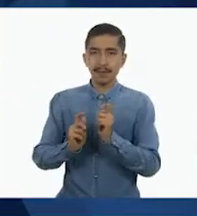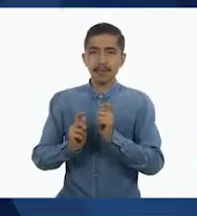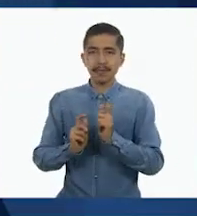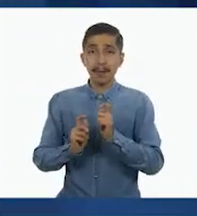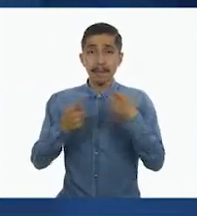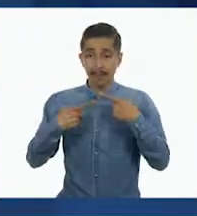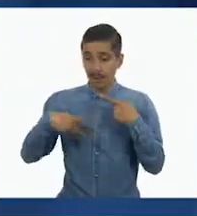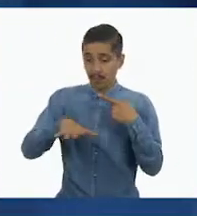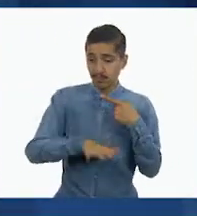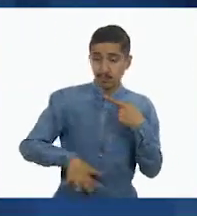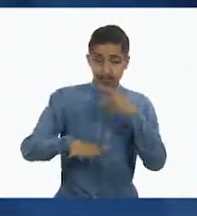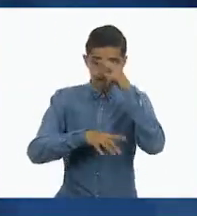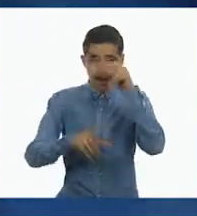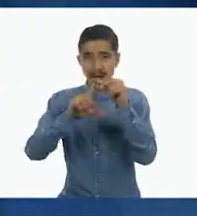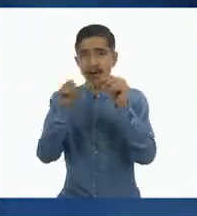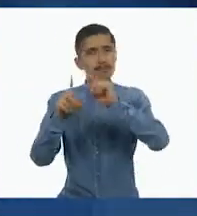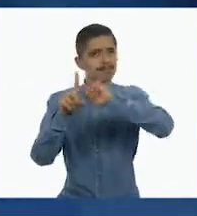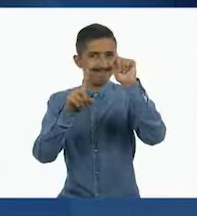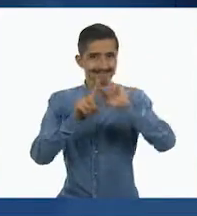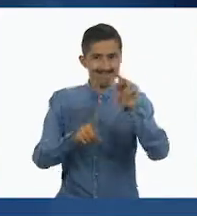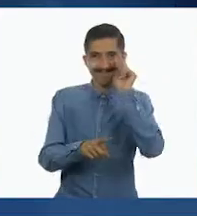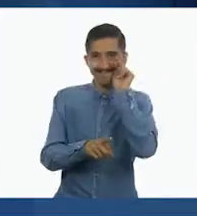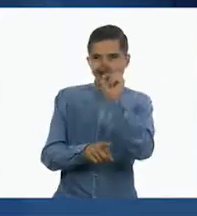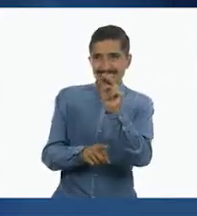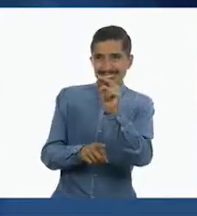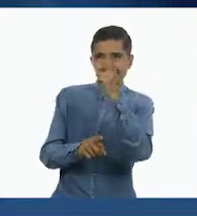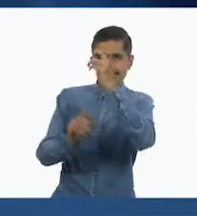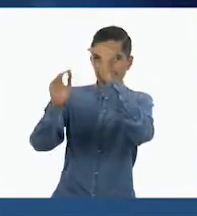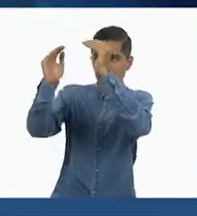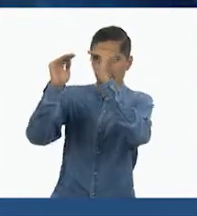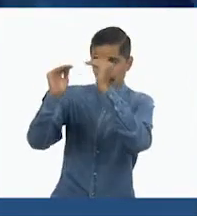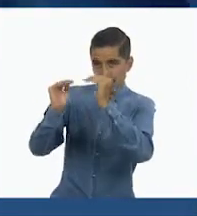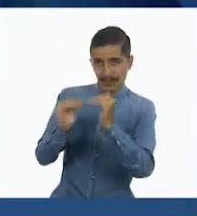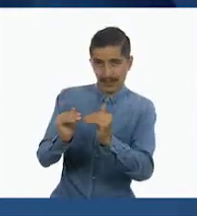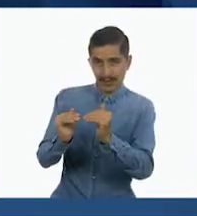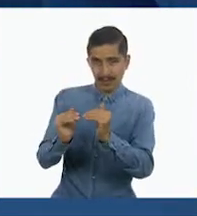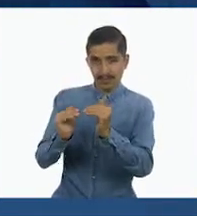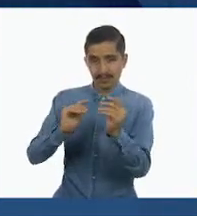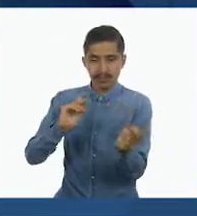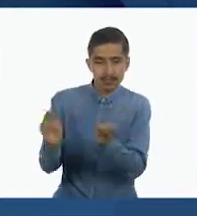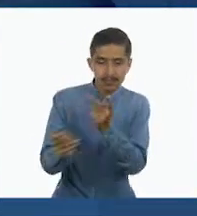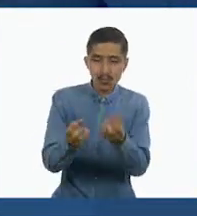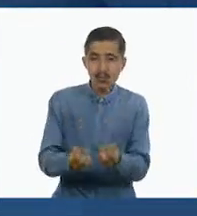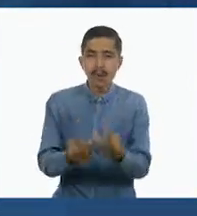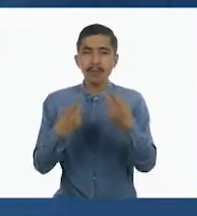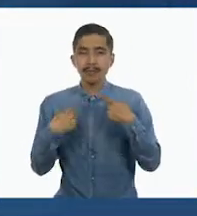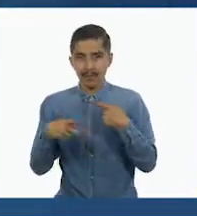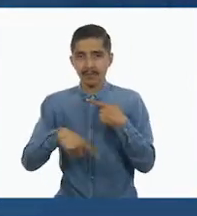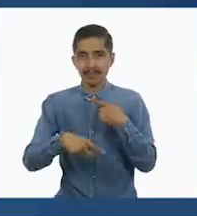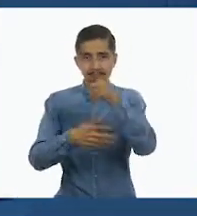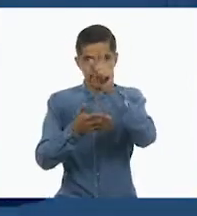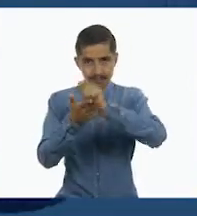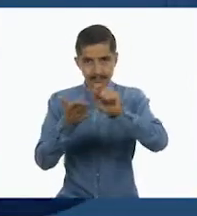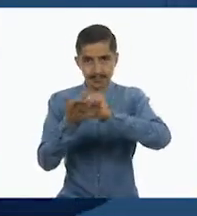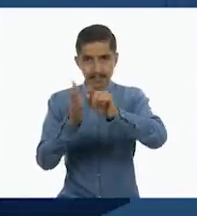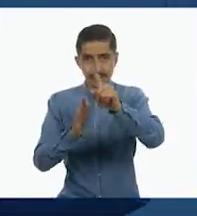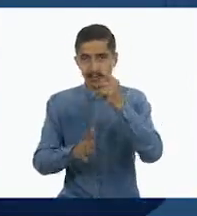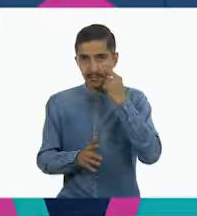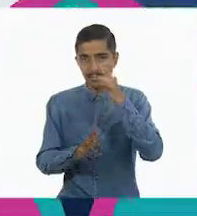de México en diferentes censos, ahí lo están viendo. Ajá. Entonces, vamos a anotarlo, ¿te parece bien?